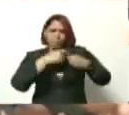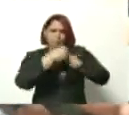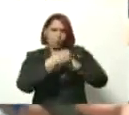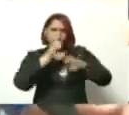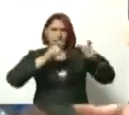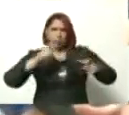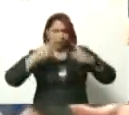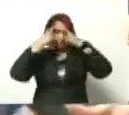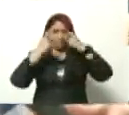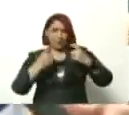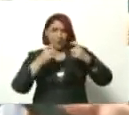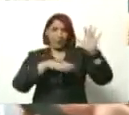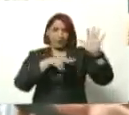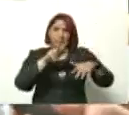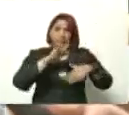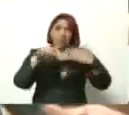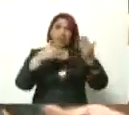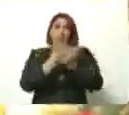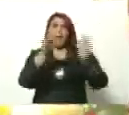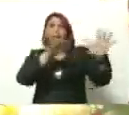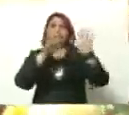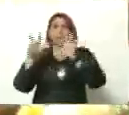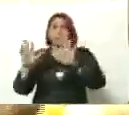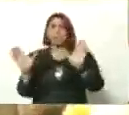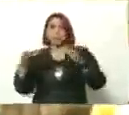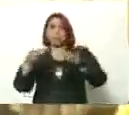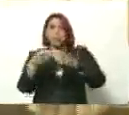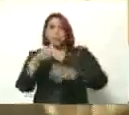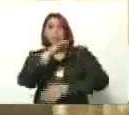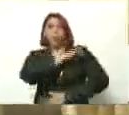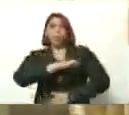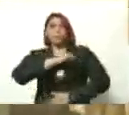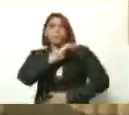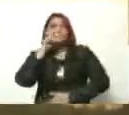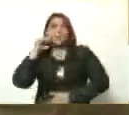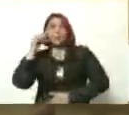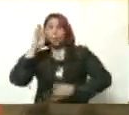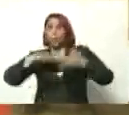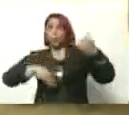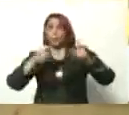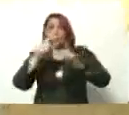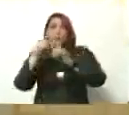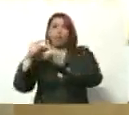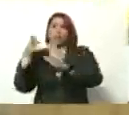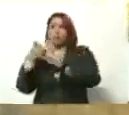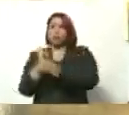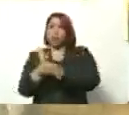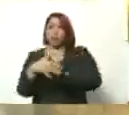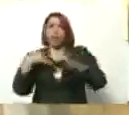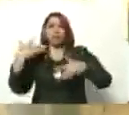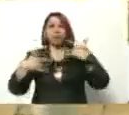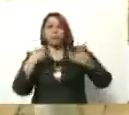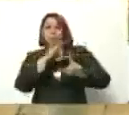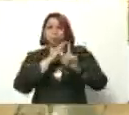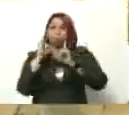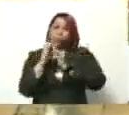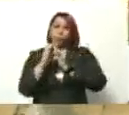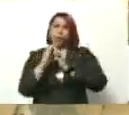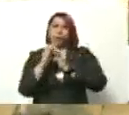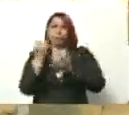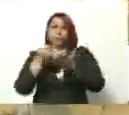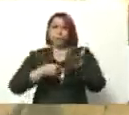ahora del 13 al 18 se reúne el comité intergubernamental que tiene la última palabra en cuanto a la